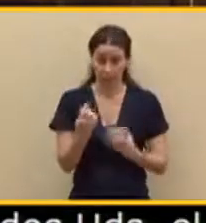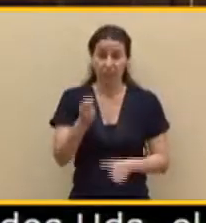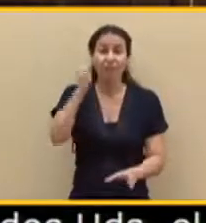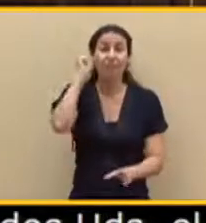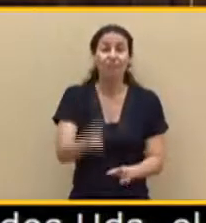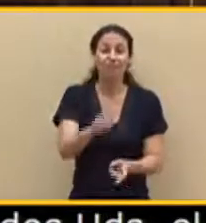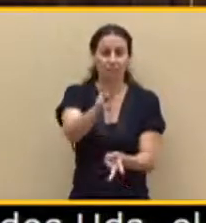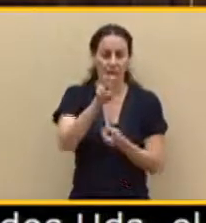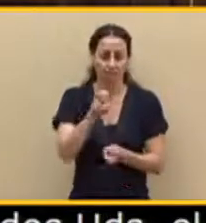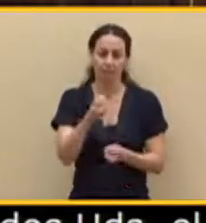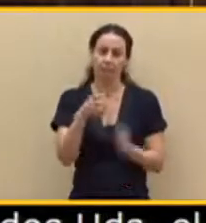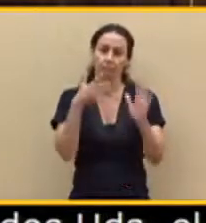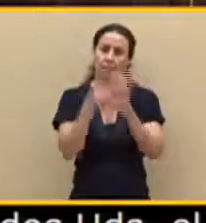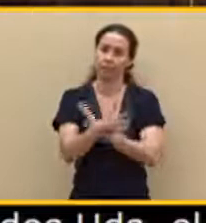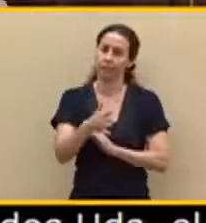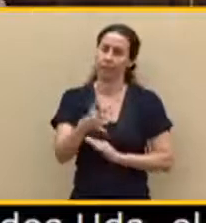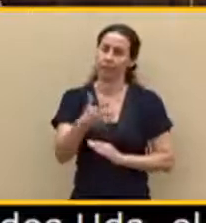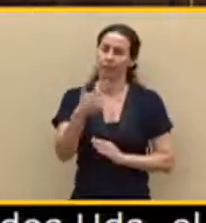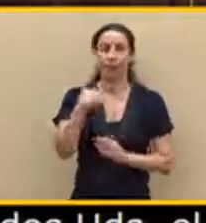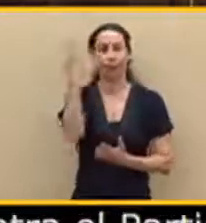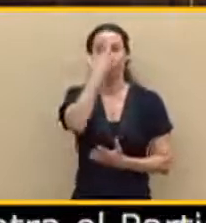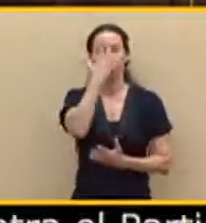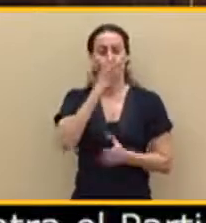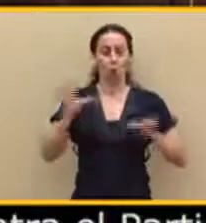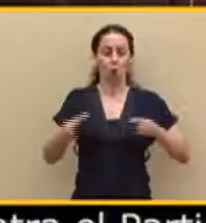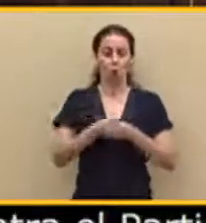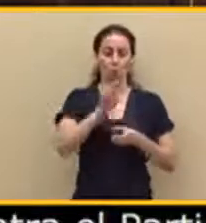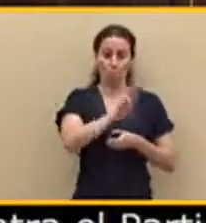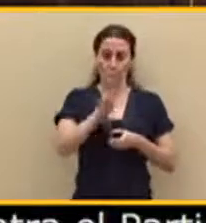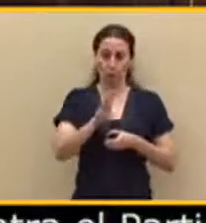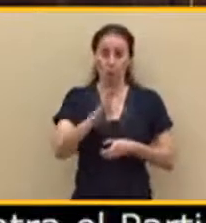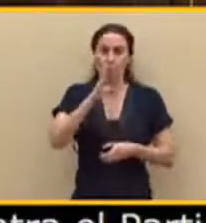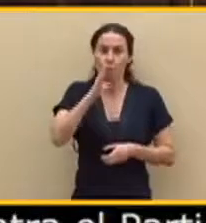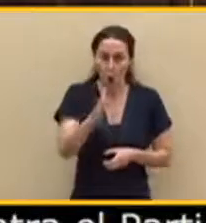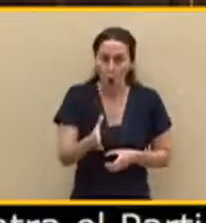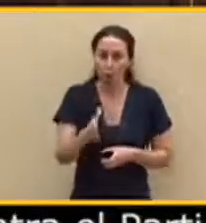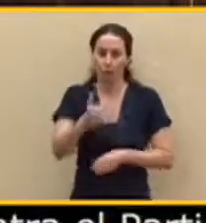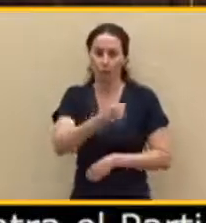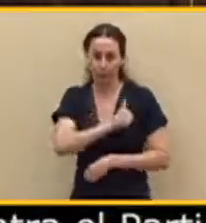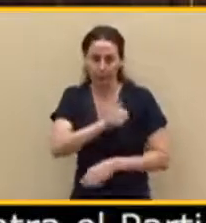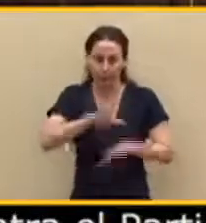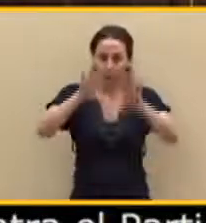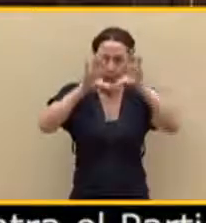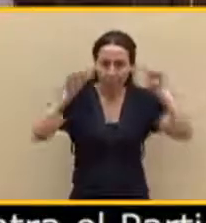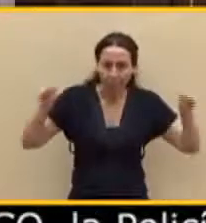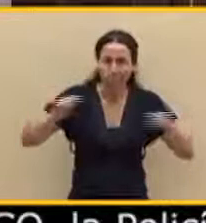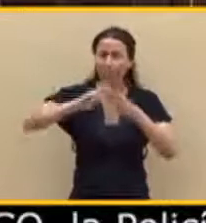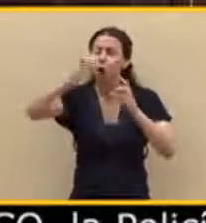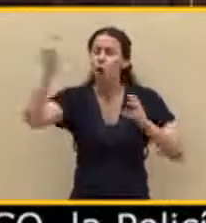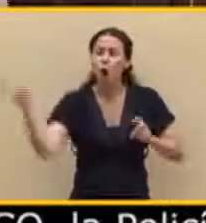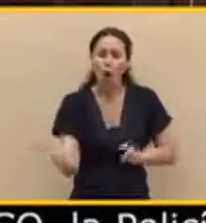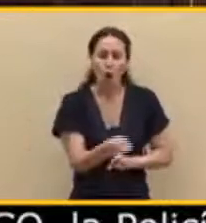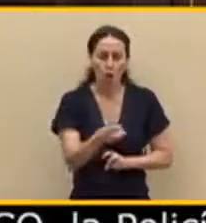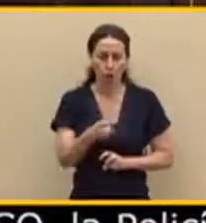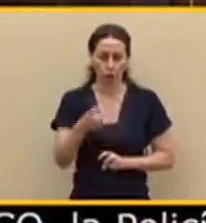conspiraba contra el Partido Popular, porque claro, ya desde entonces la UCO, la policía, la Guardia Civil eran todos sospechosos